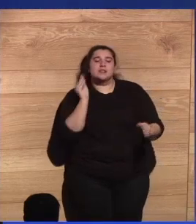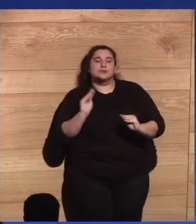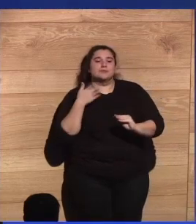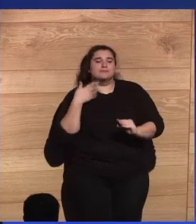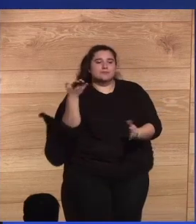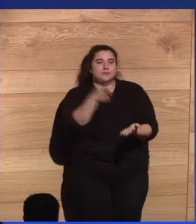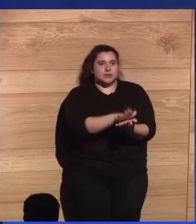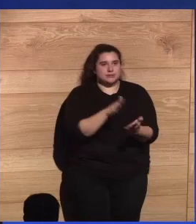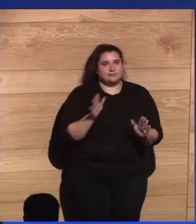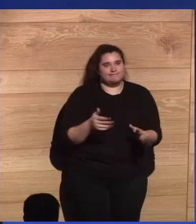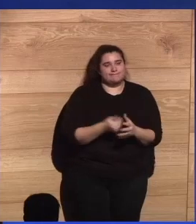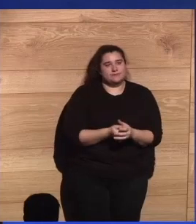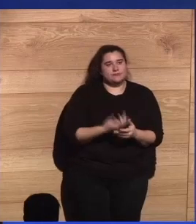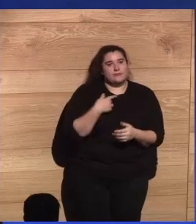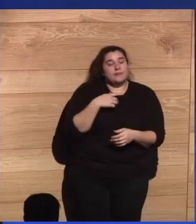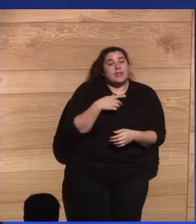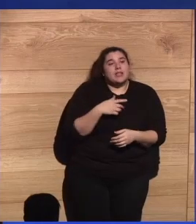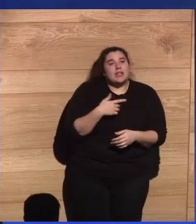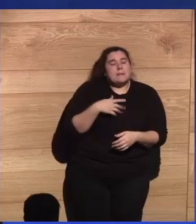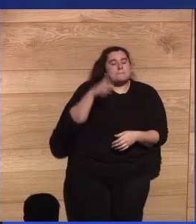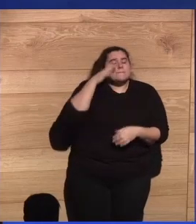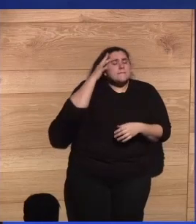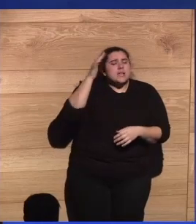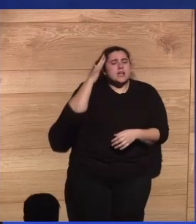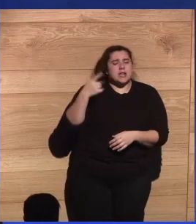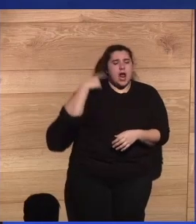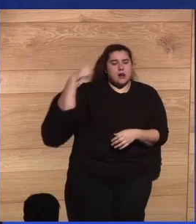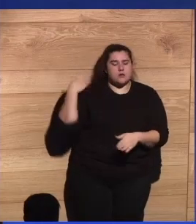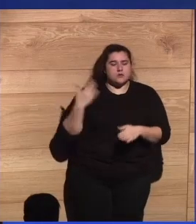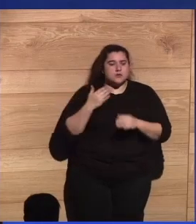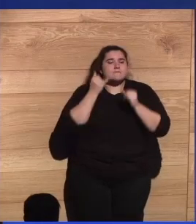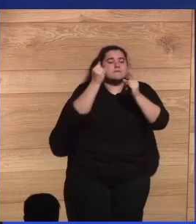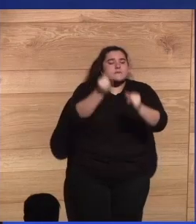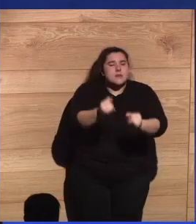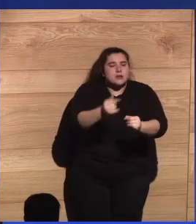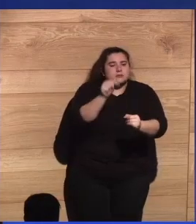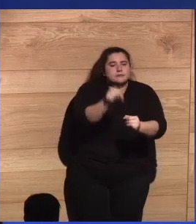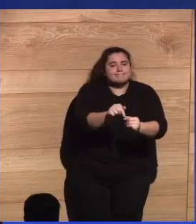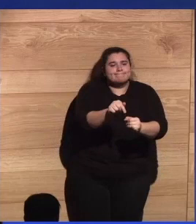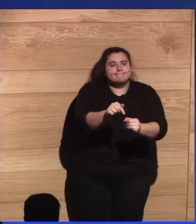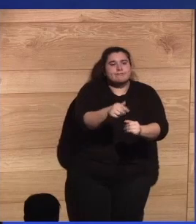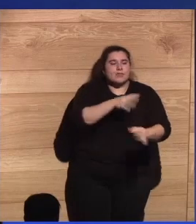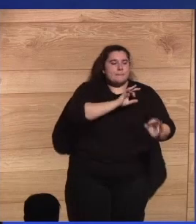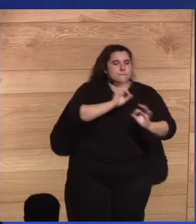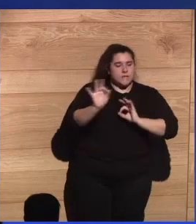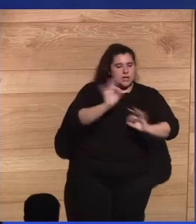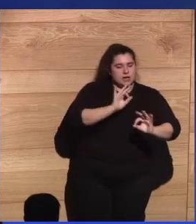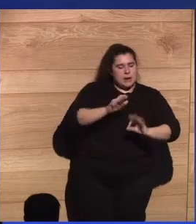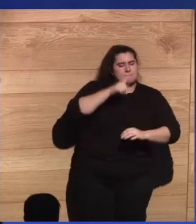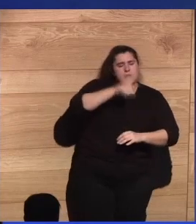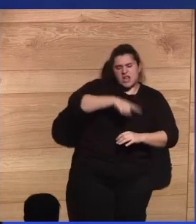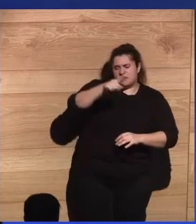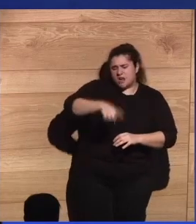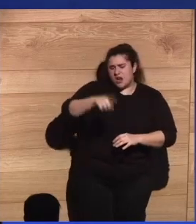no pudo ver. Imagínate irte a Londres, preparar el estreno de tu obra así, durante meses, y